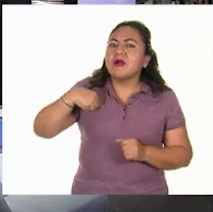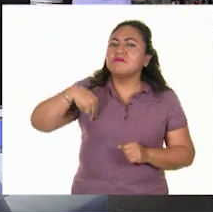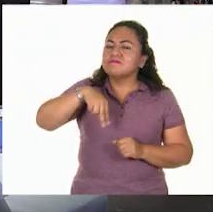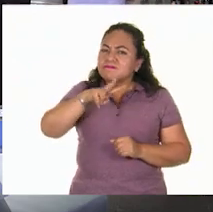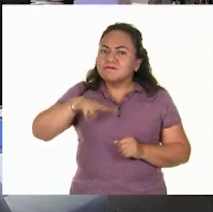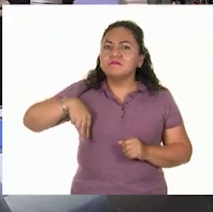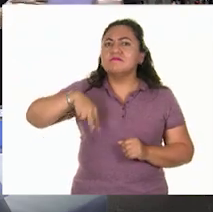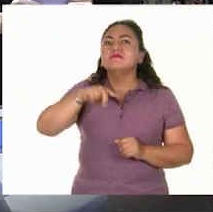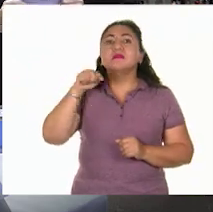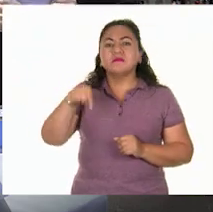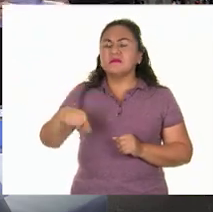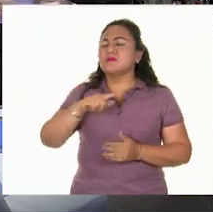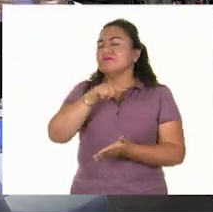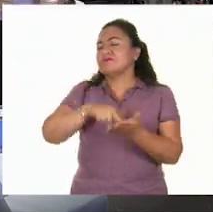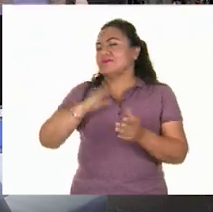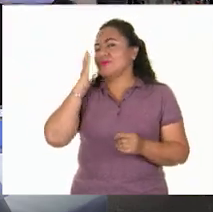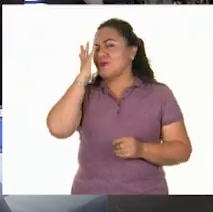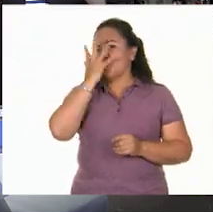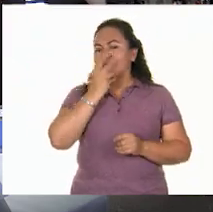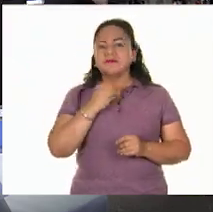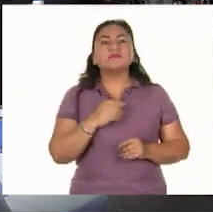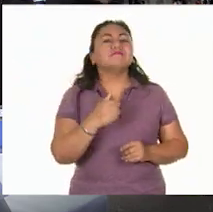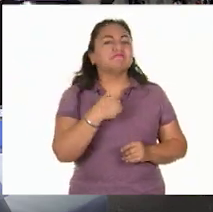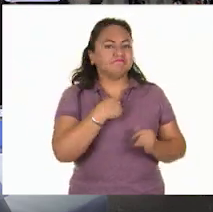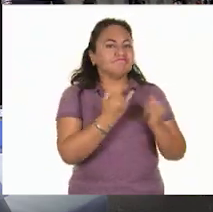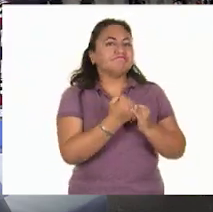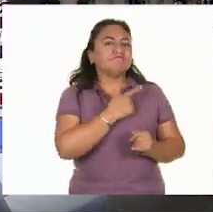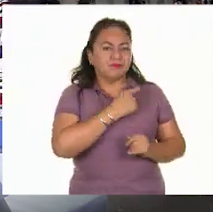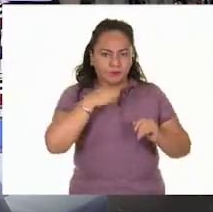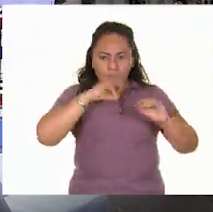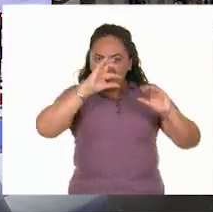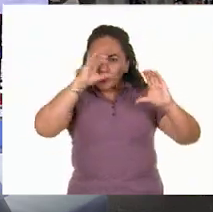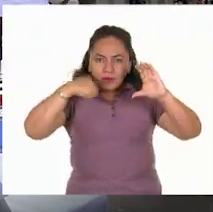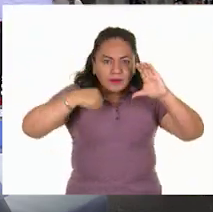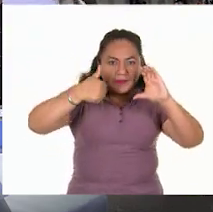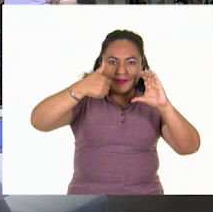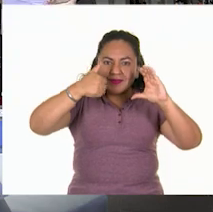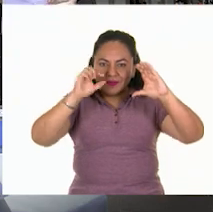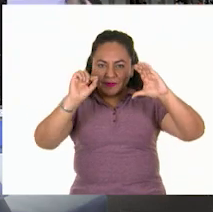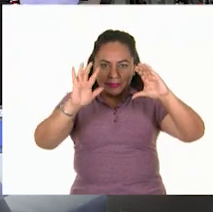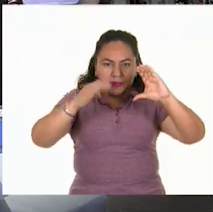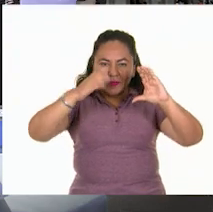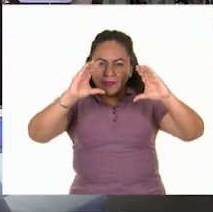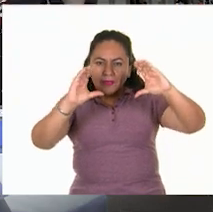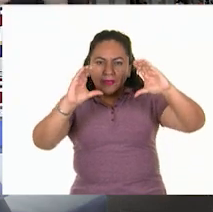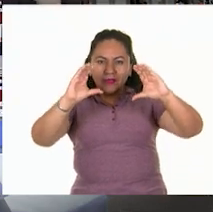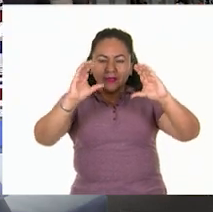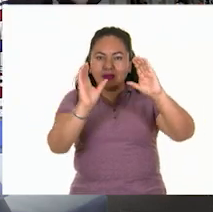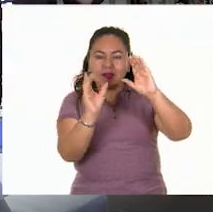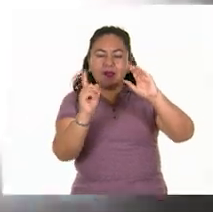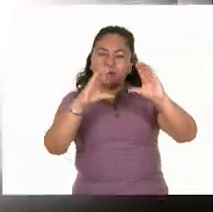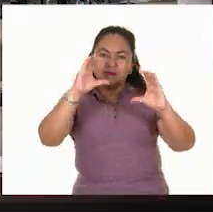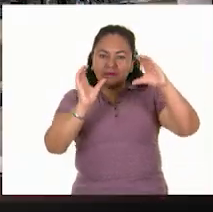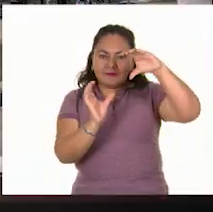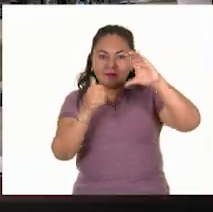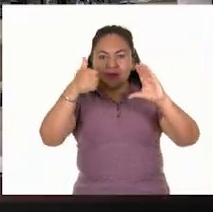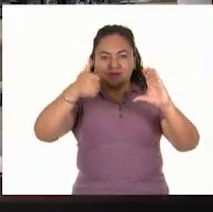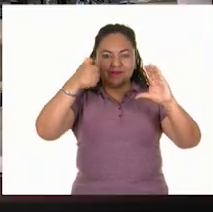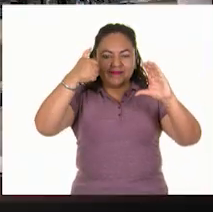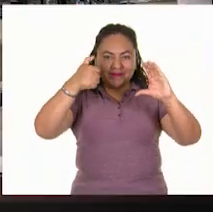lugar hermoso. A mí también me encanta. Voy a tomar fotos. Hay que aprovechar, exactamente, hay que aprovechar para tomar unas